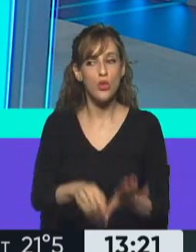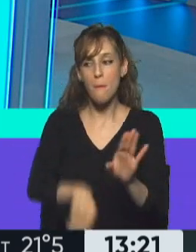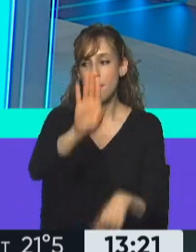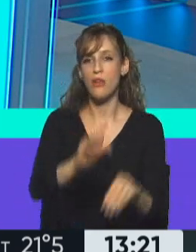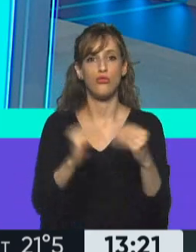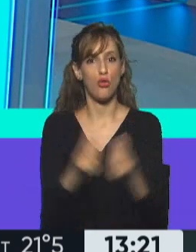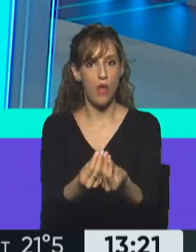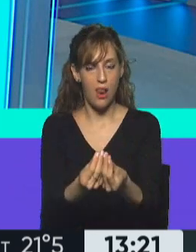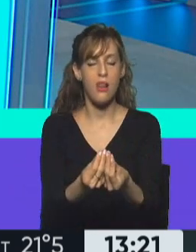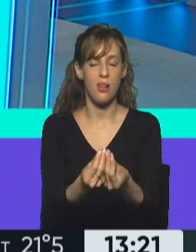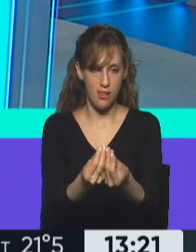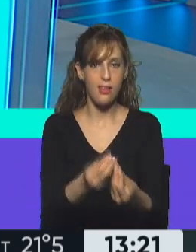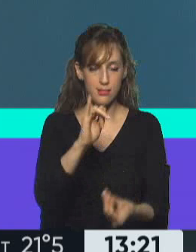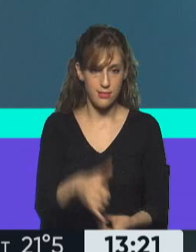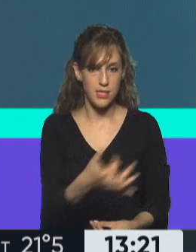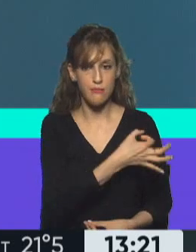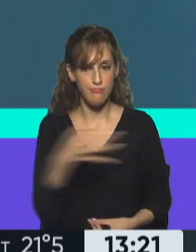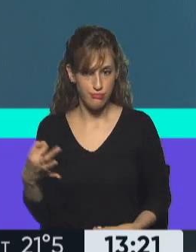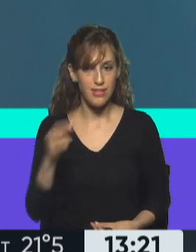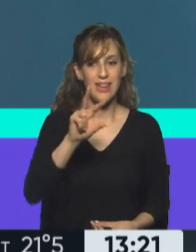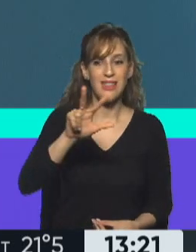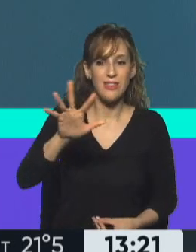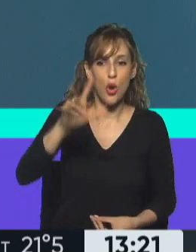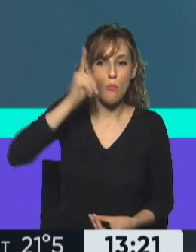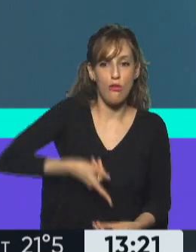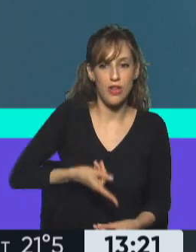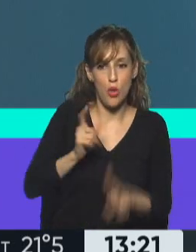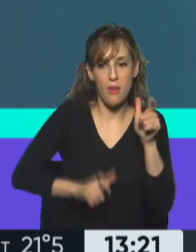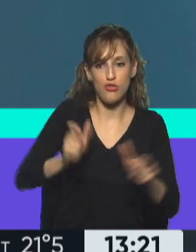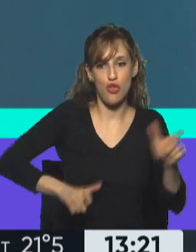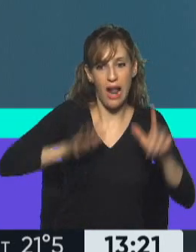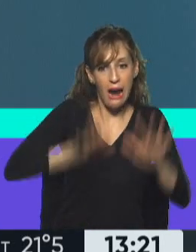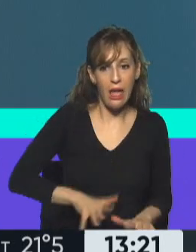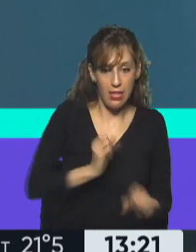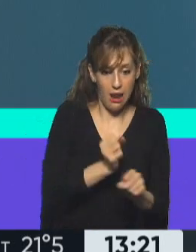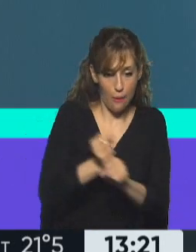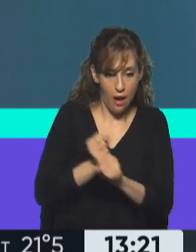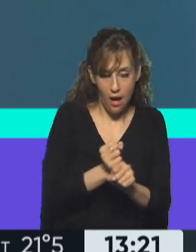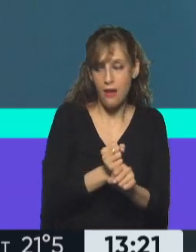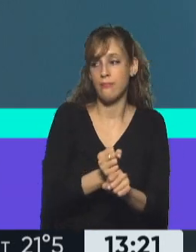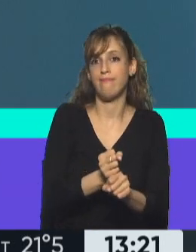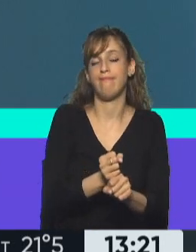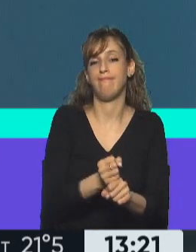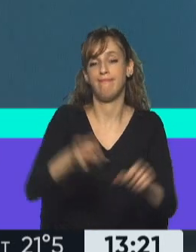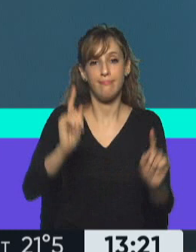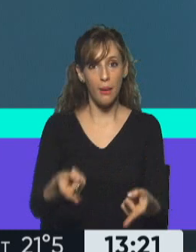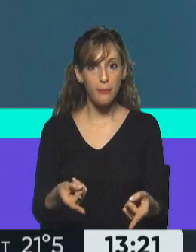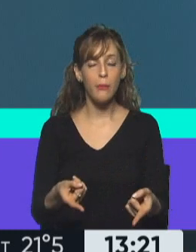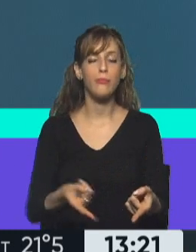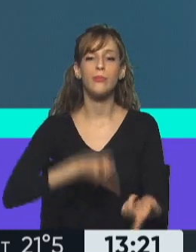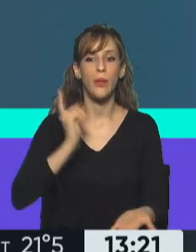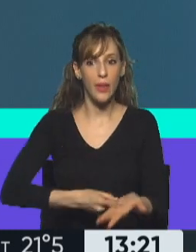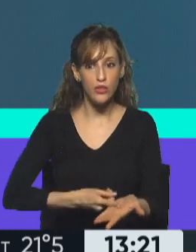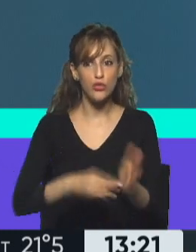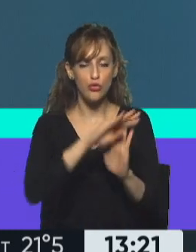Correcto, del 35% de los que nos quedaban. De lo que quedaba, claro. Y adicionalmente, bueno, con estas medidas